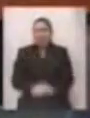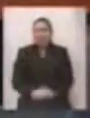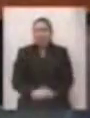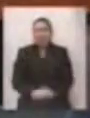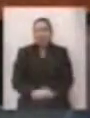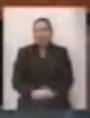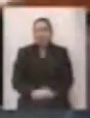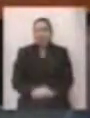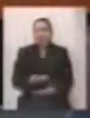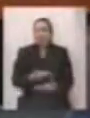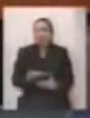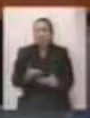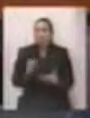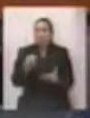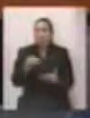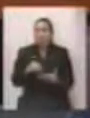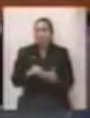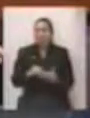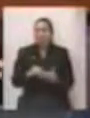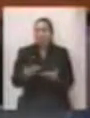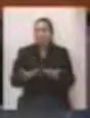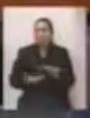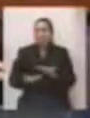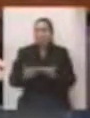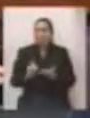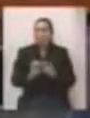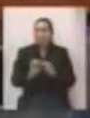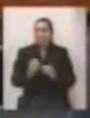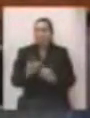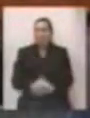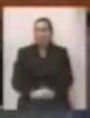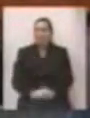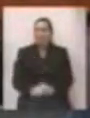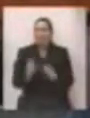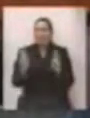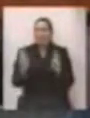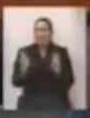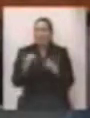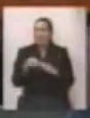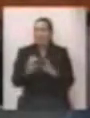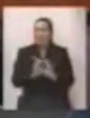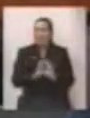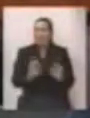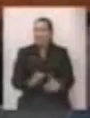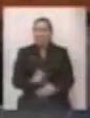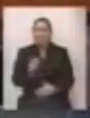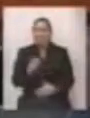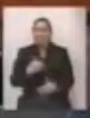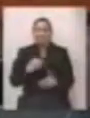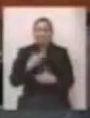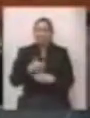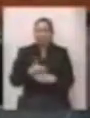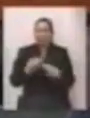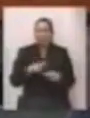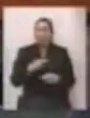cuadra. Para eso hay que repartirla, se llama densidad comercial también, y existe. Y ese es el tema que no se ha aplicado. Pero cualquier ciudadano puede intervenir,